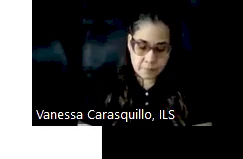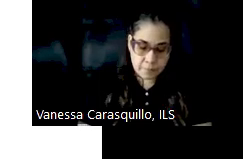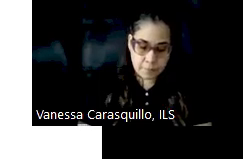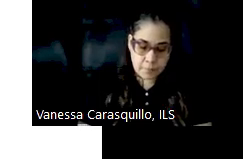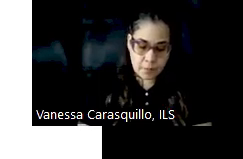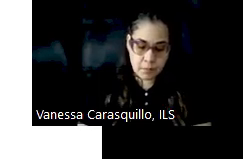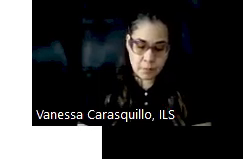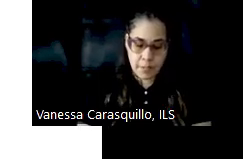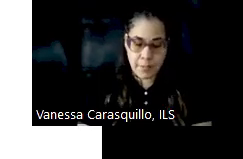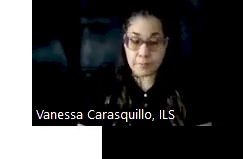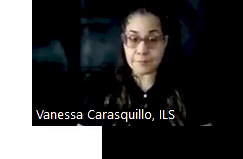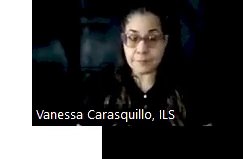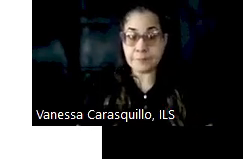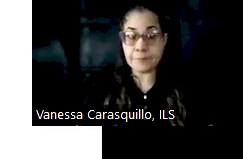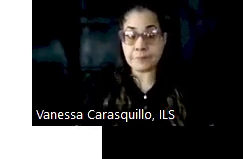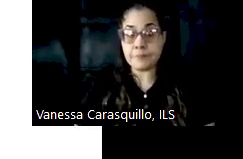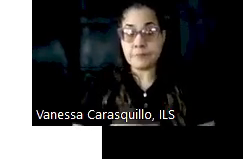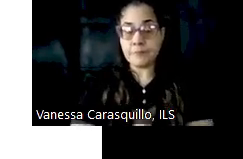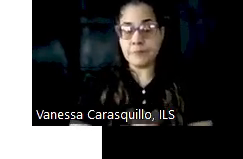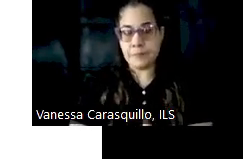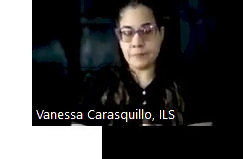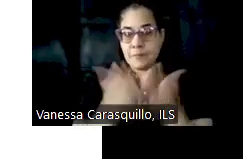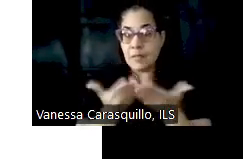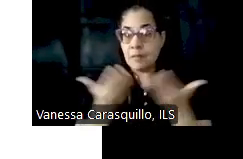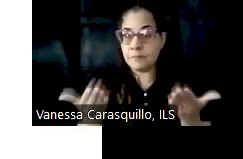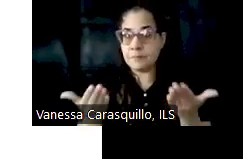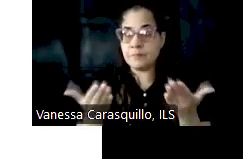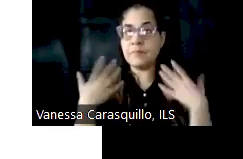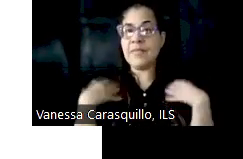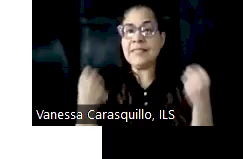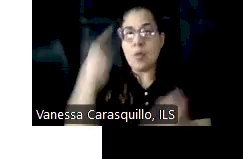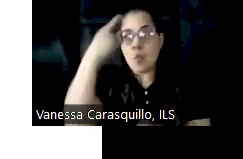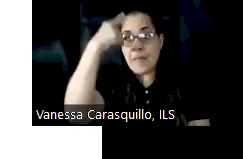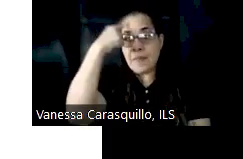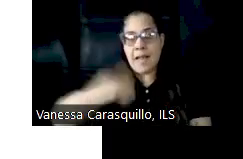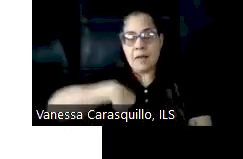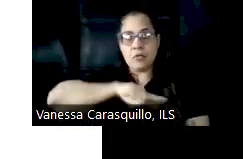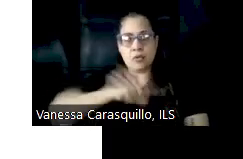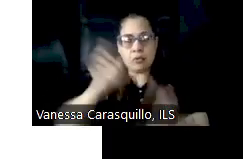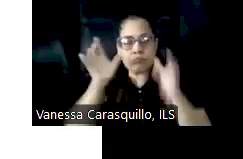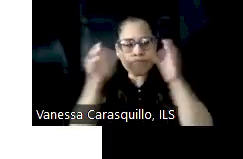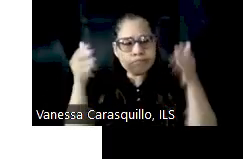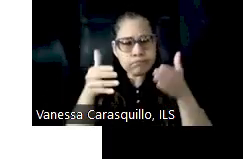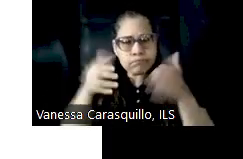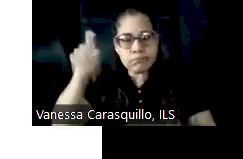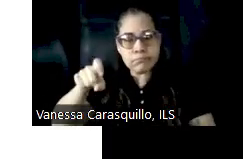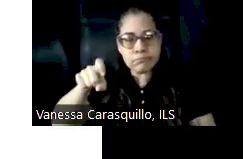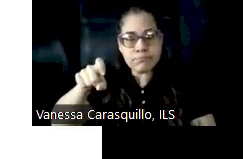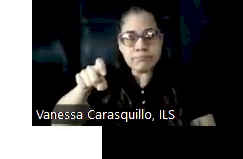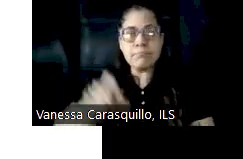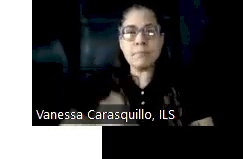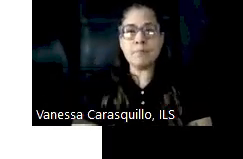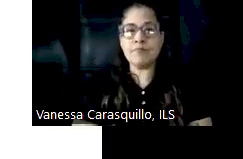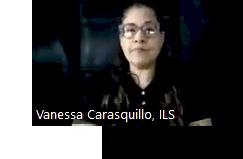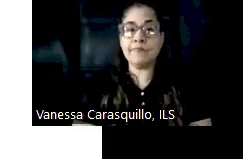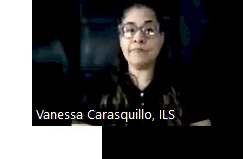cuáles son los componentes de salud mental que debemos enfocarnos, ¿verdad? Pues podemos